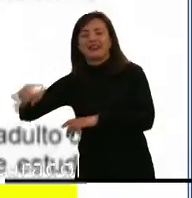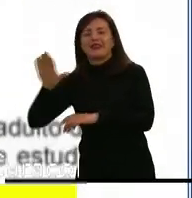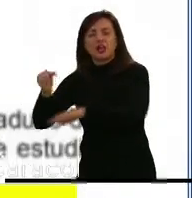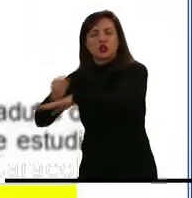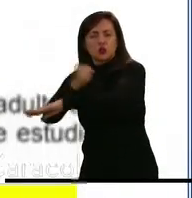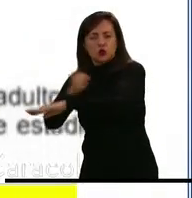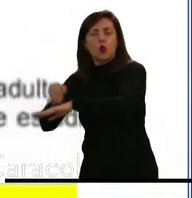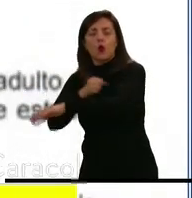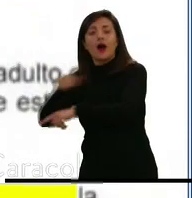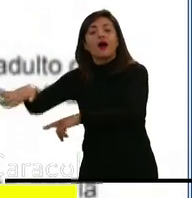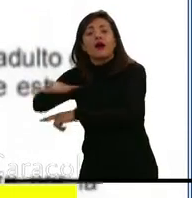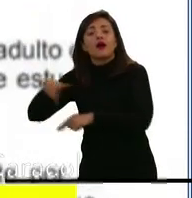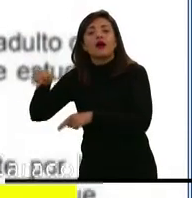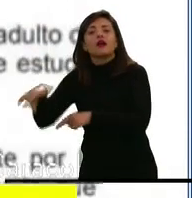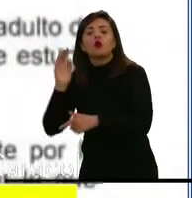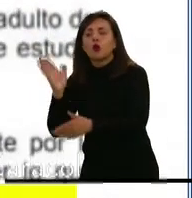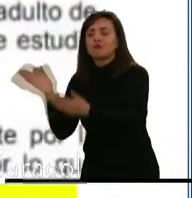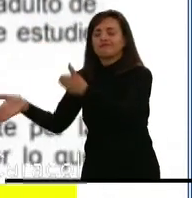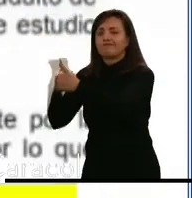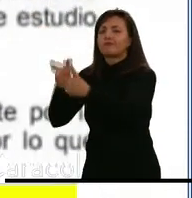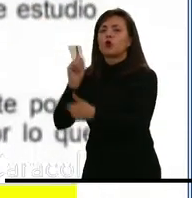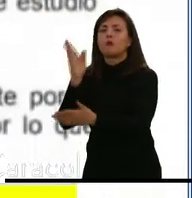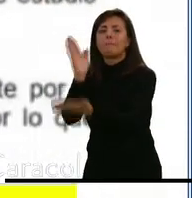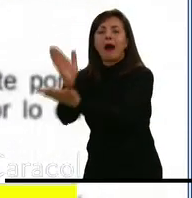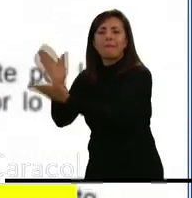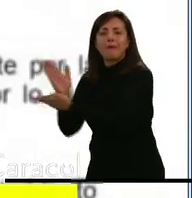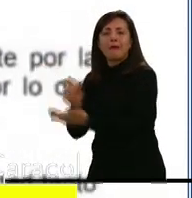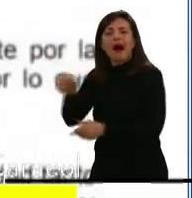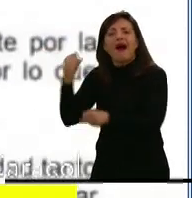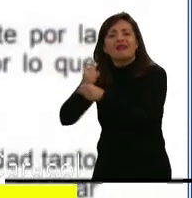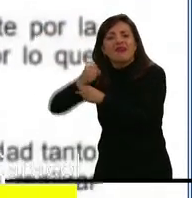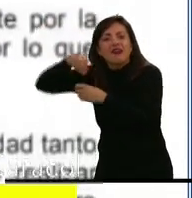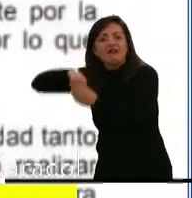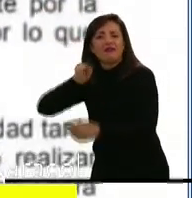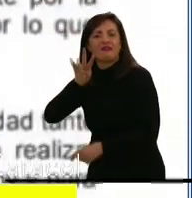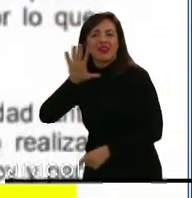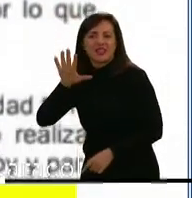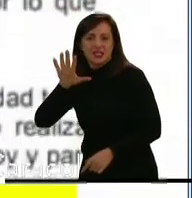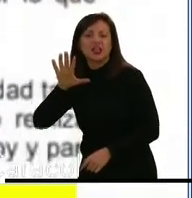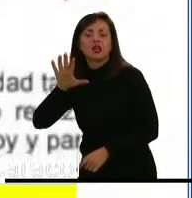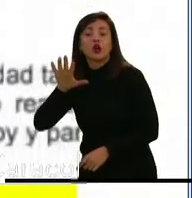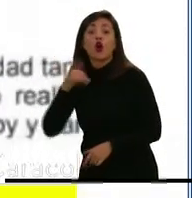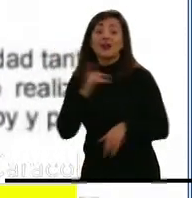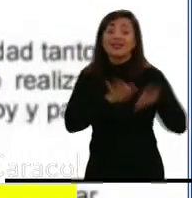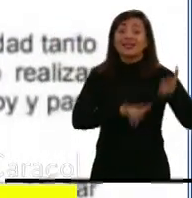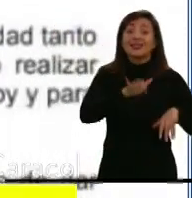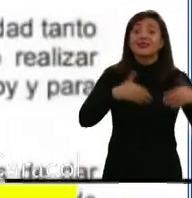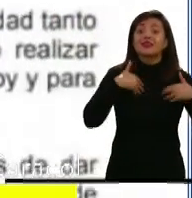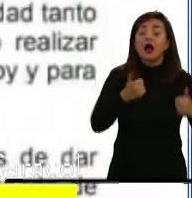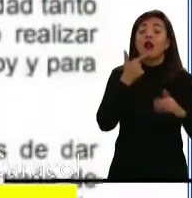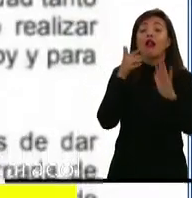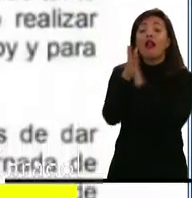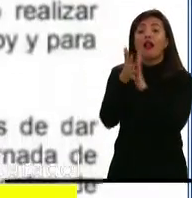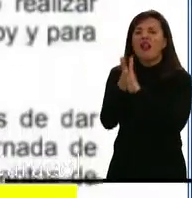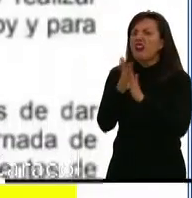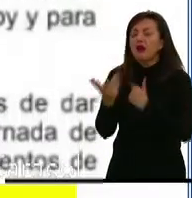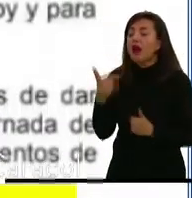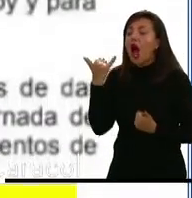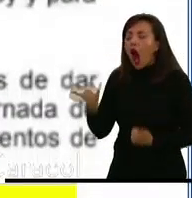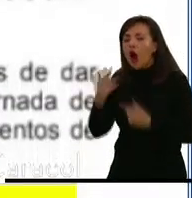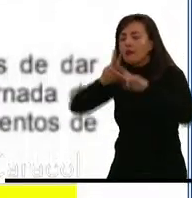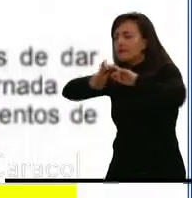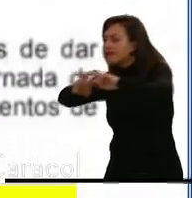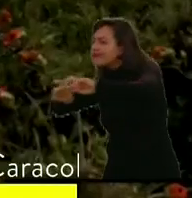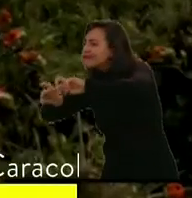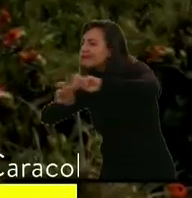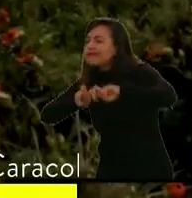brote de coronavirus que afecta a 25 de sus empleados. Según la Secretaría de Salud, en este momento se encuentran realizando las labores de inspección